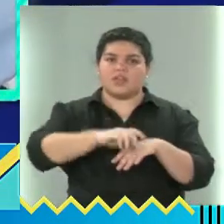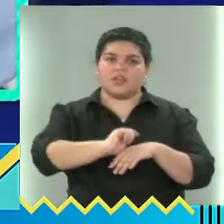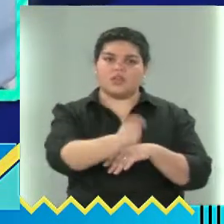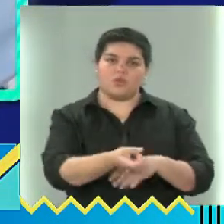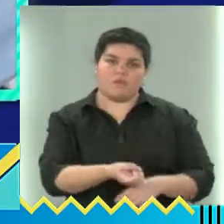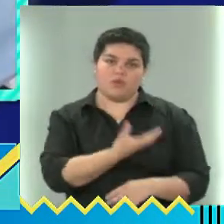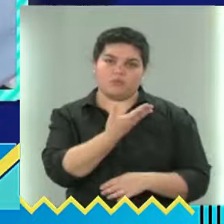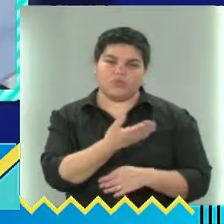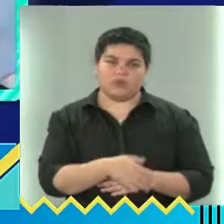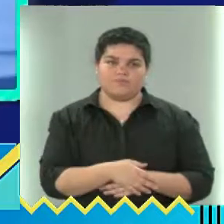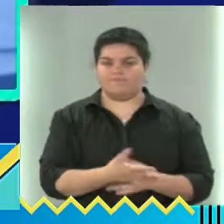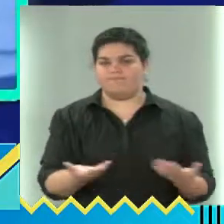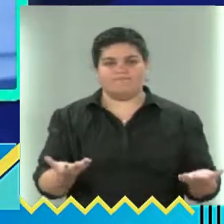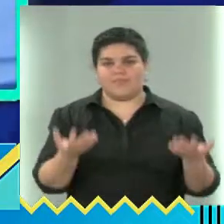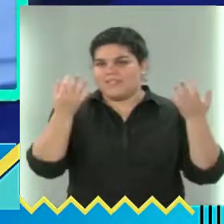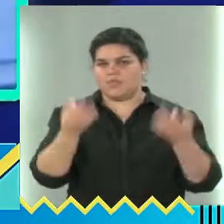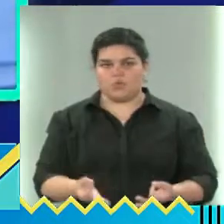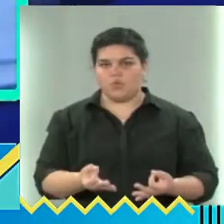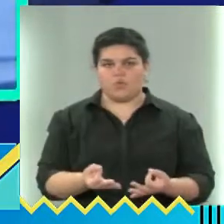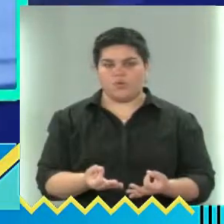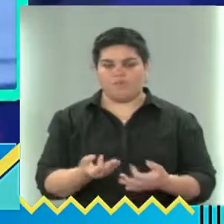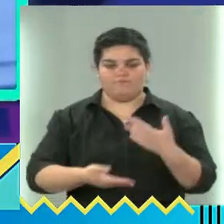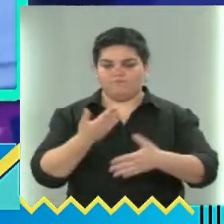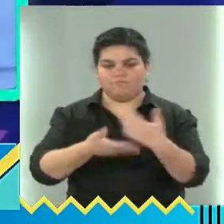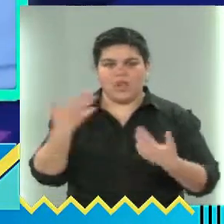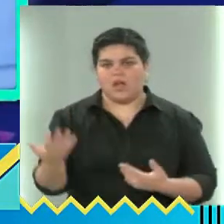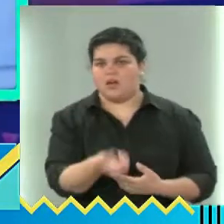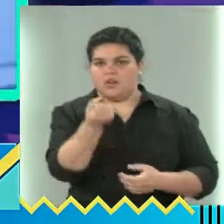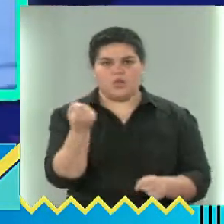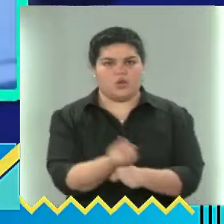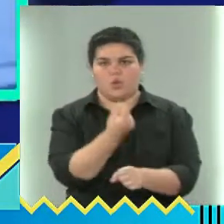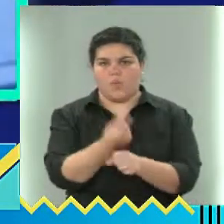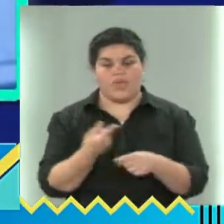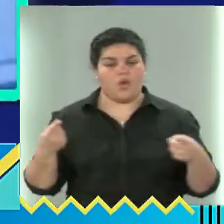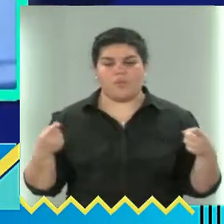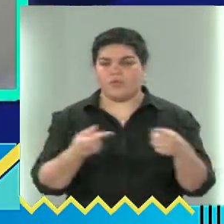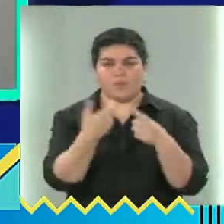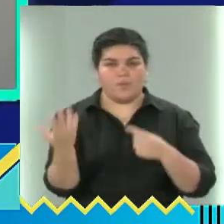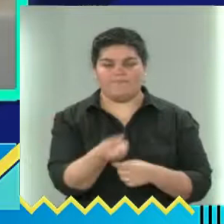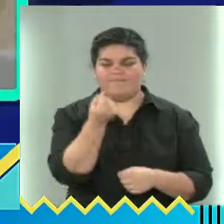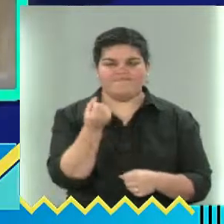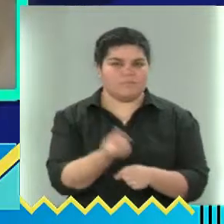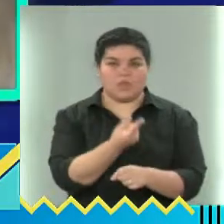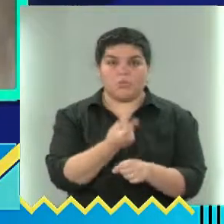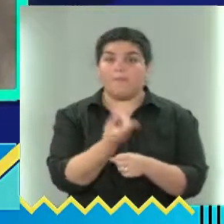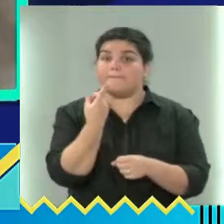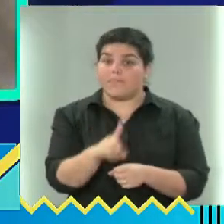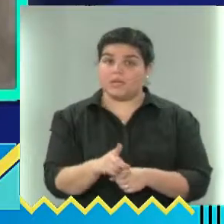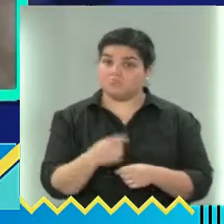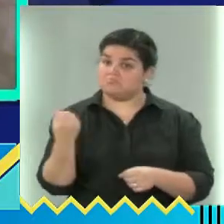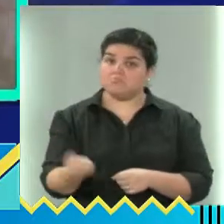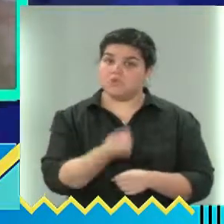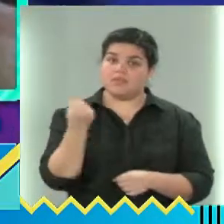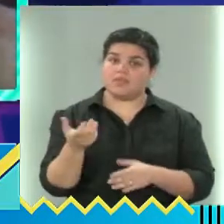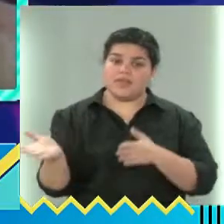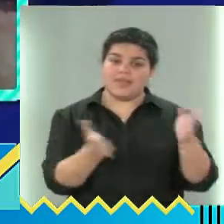Obviamente no vamos a llegar, pero bueno, tenemos algunos datos alentadores donde vemos que tuvimos un primer semestre